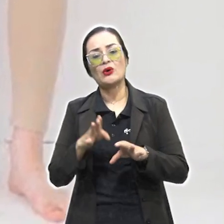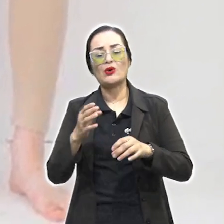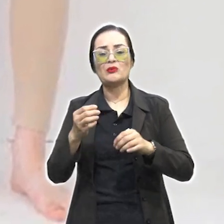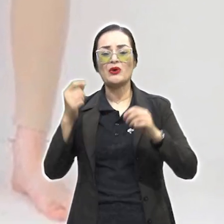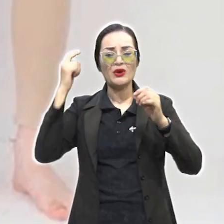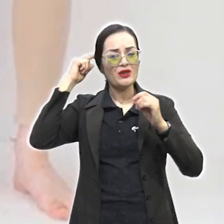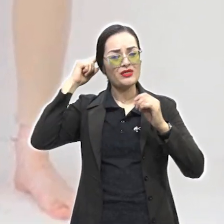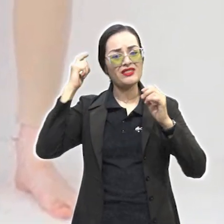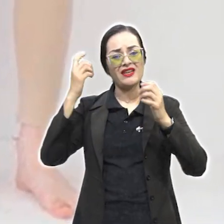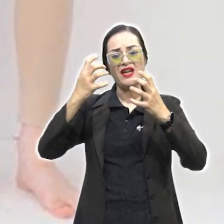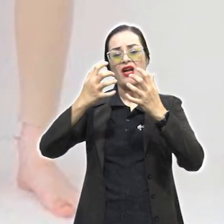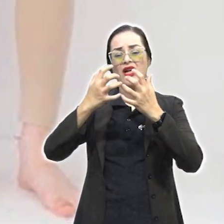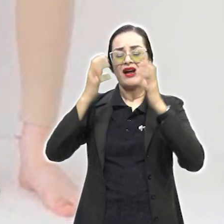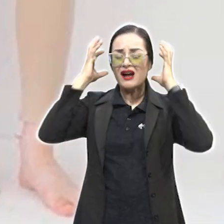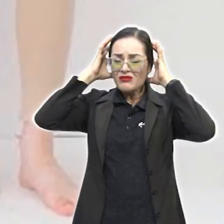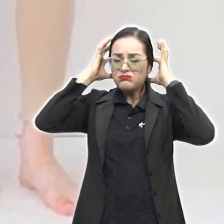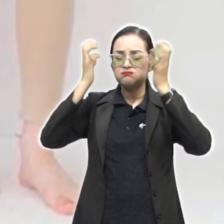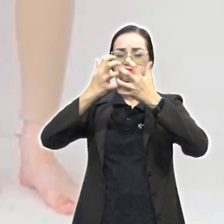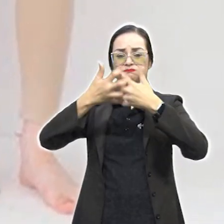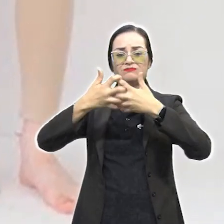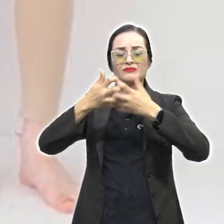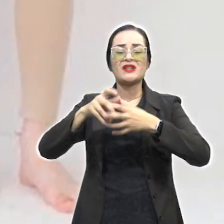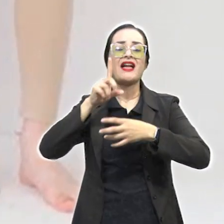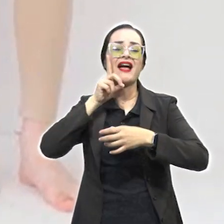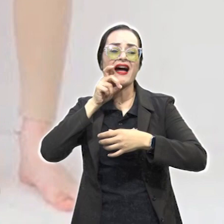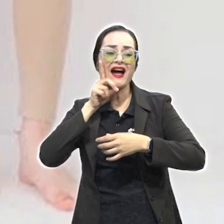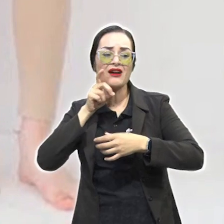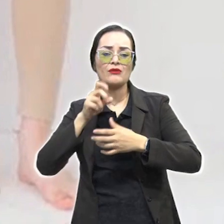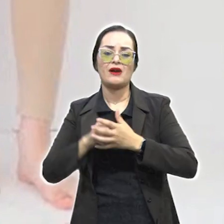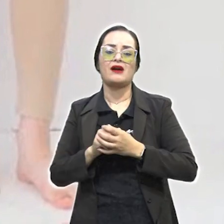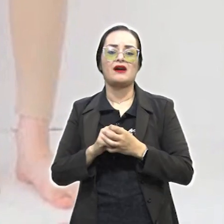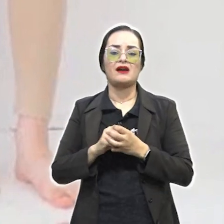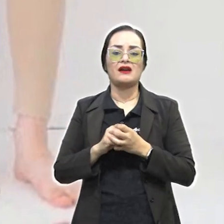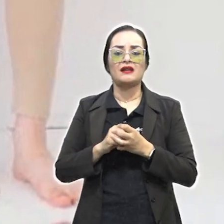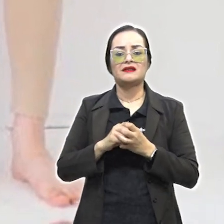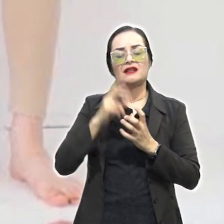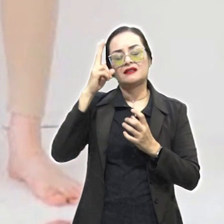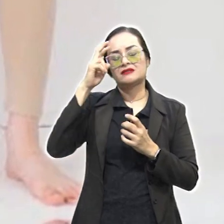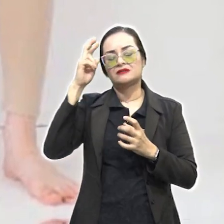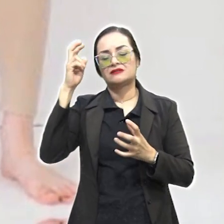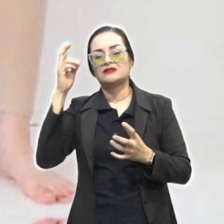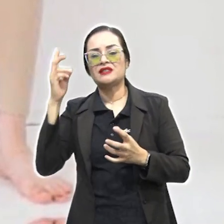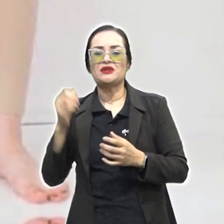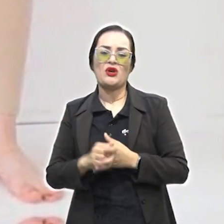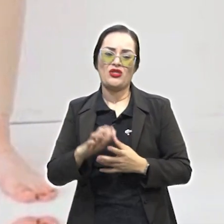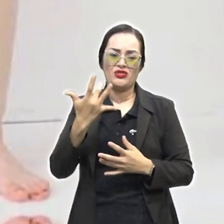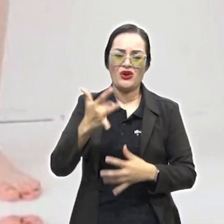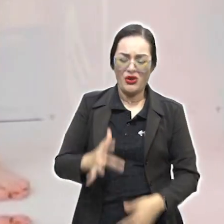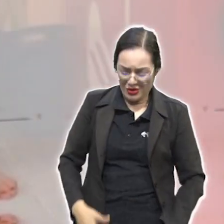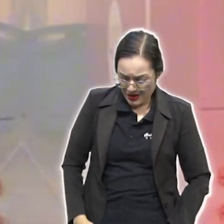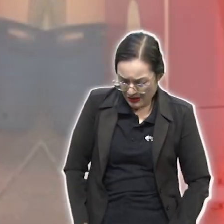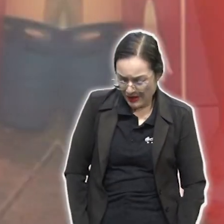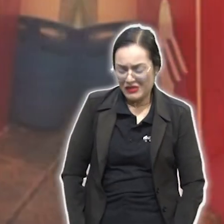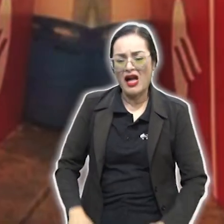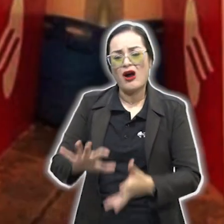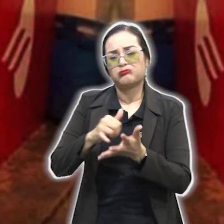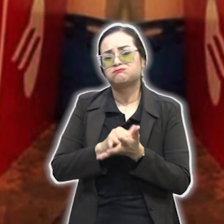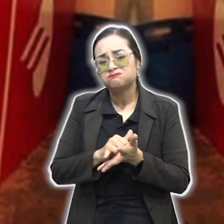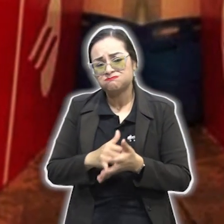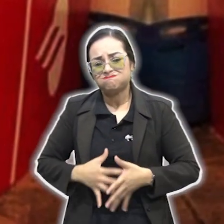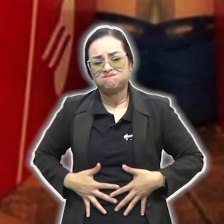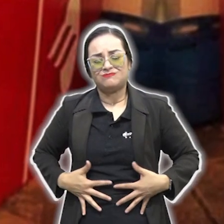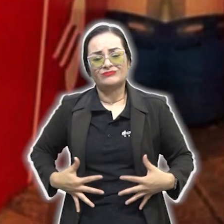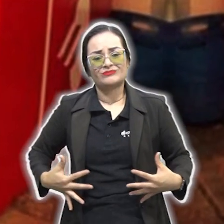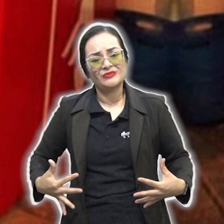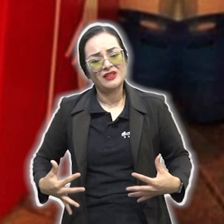Turner, la hidrocefalia, el síndrome de apnea nocturna del sueño, arqueo de piernas, aumento de peso